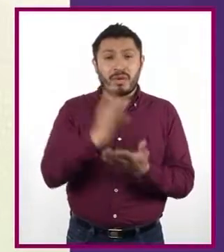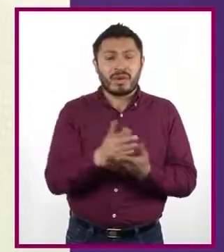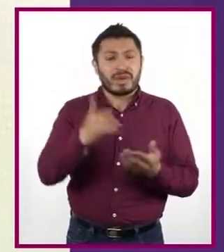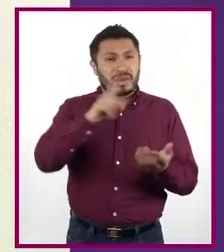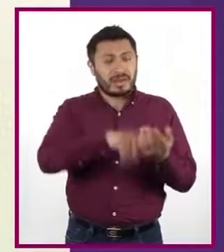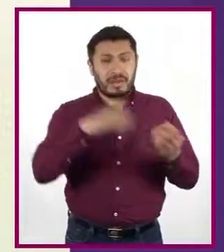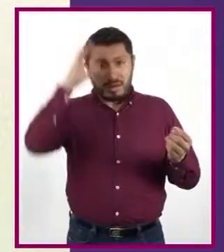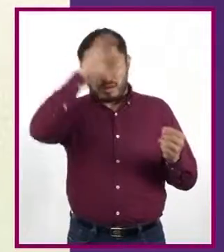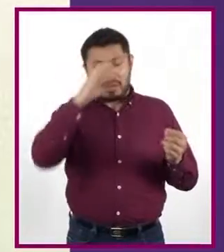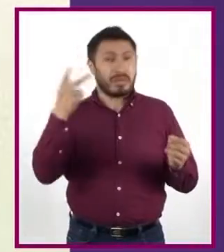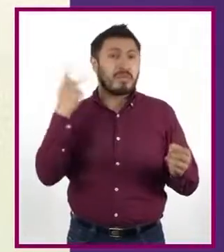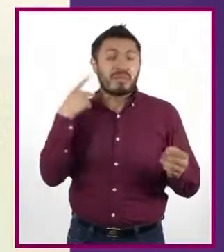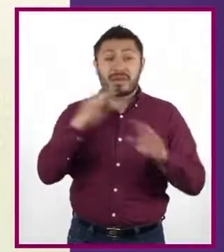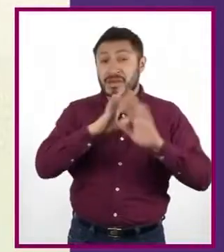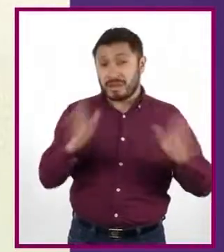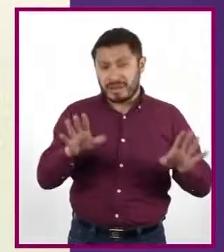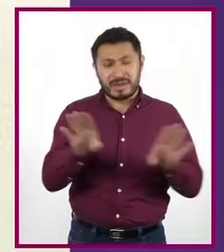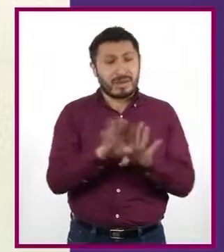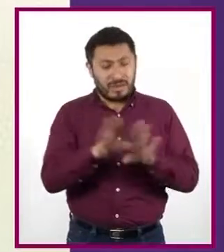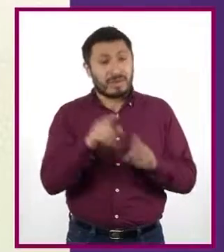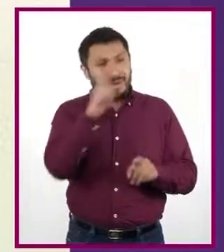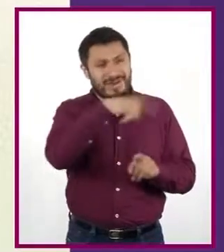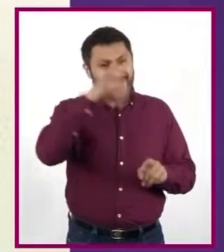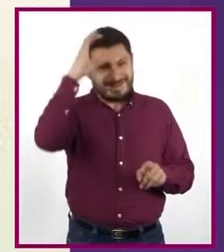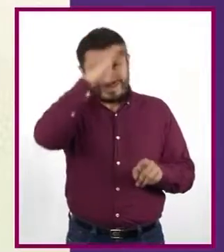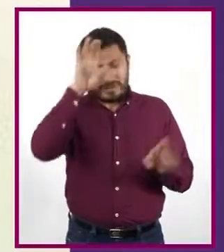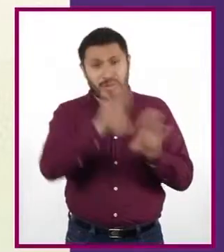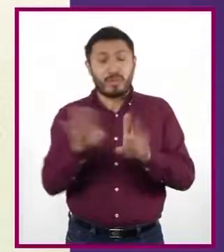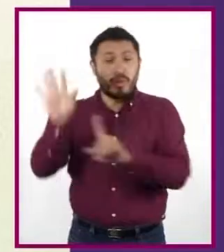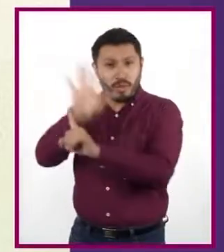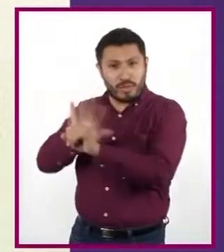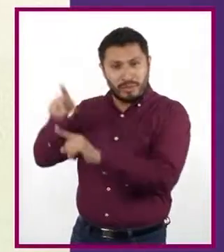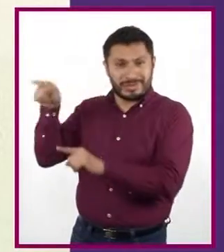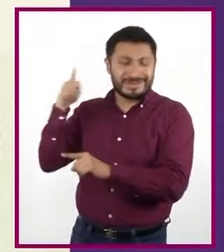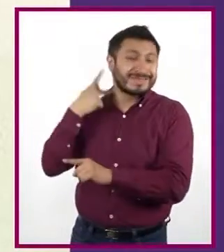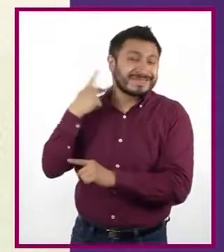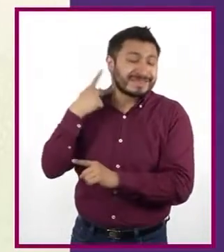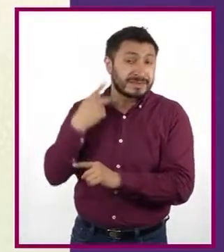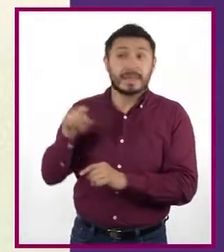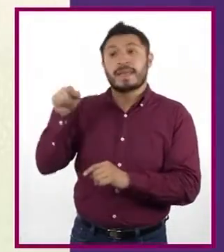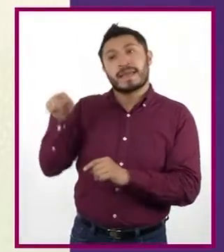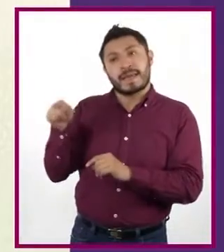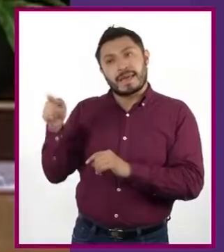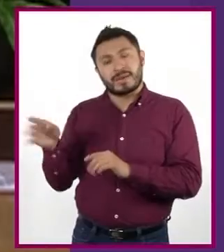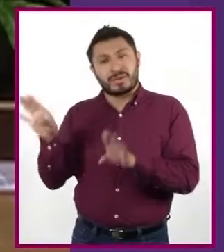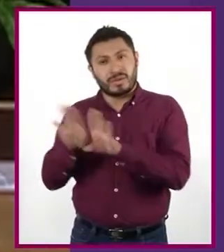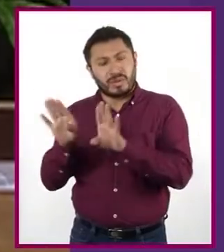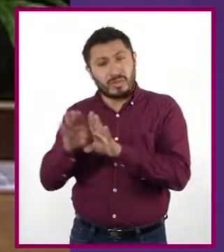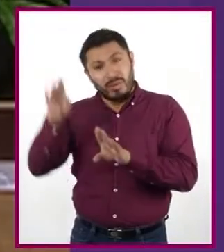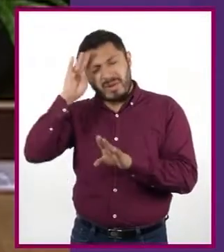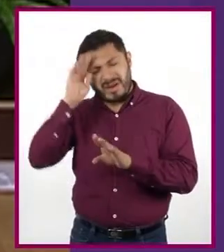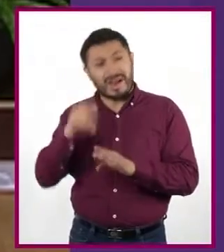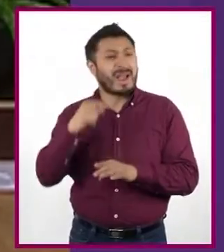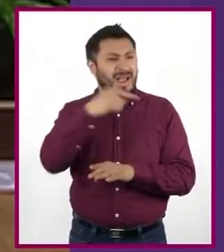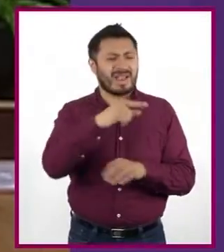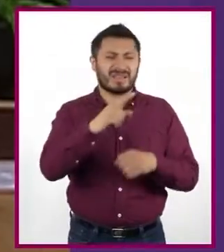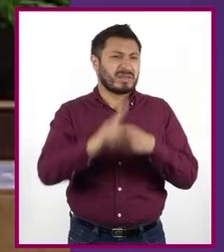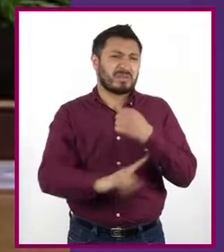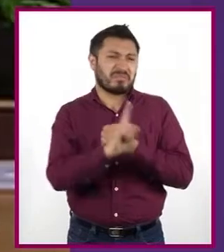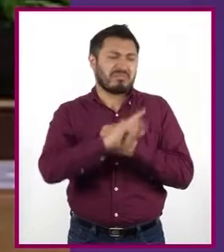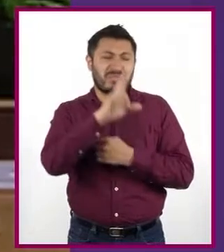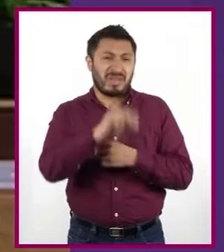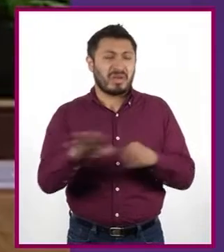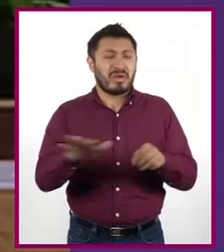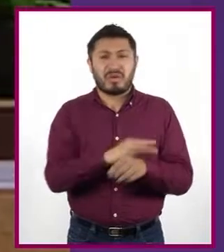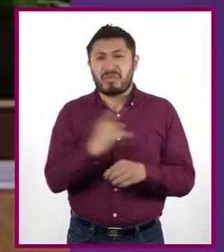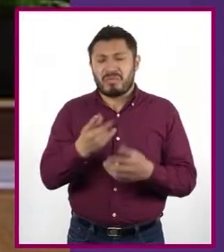y de los políticos. Trataban los científicos de convencer a los políticos y los políticos pensaban que eso no era un problema porque no